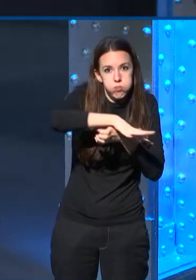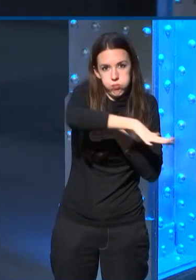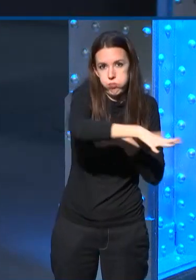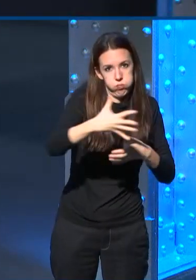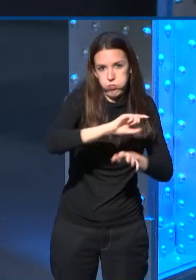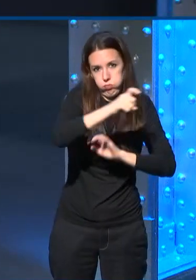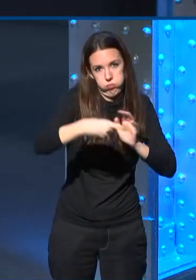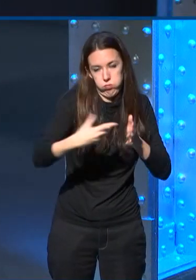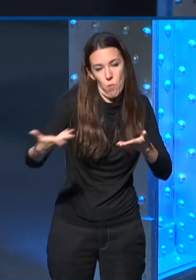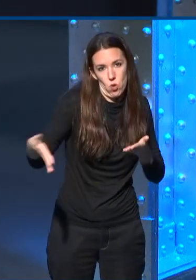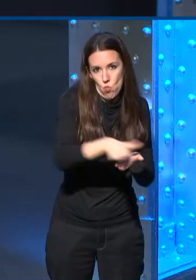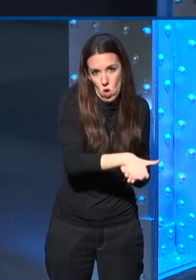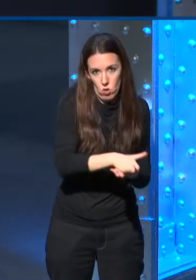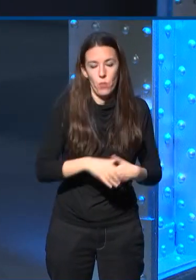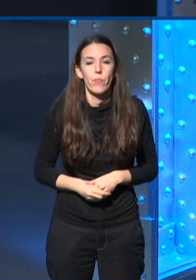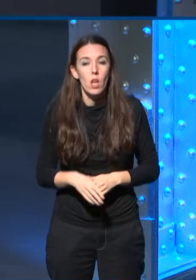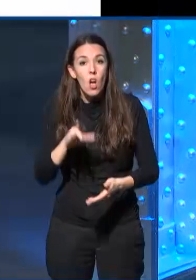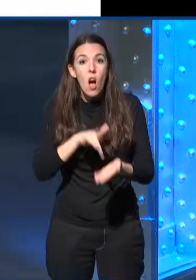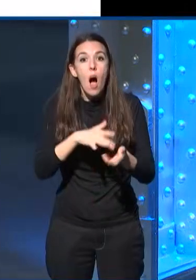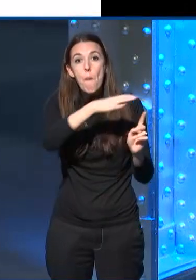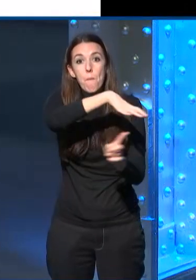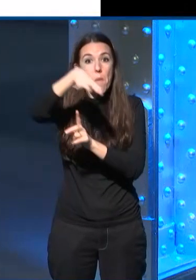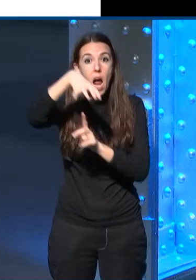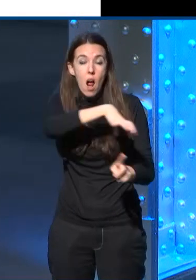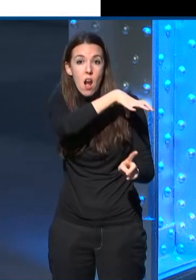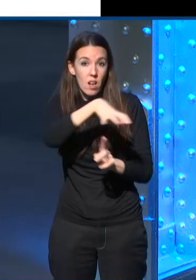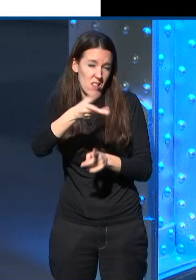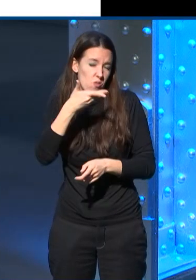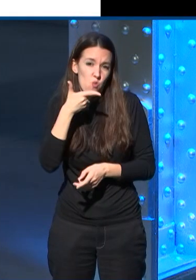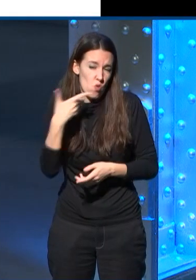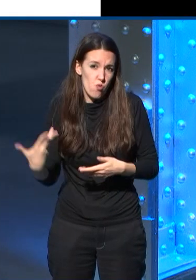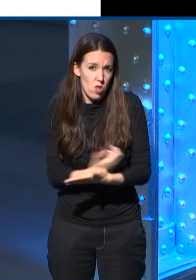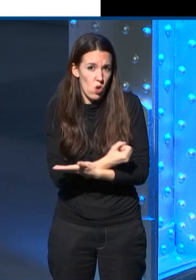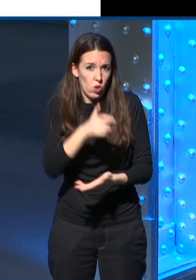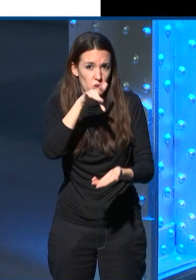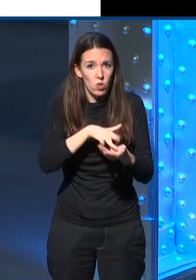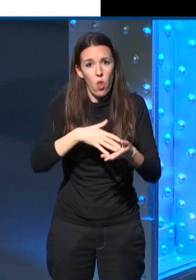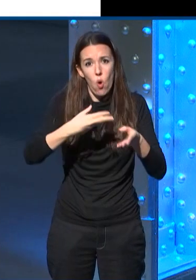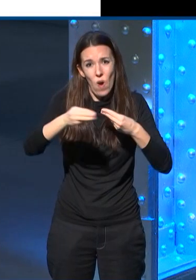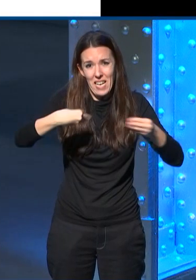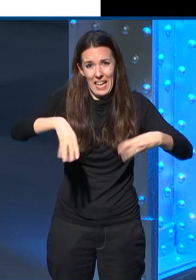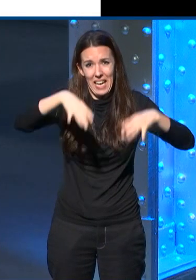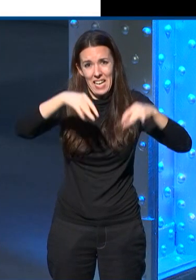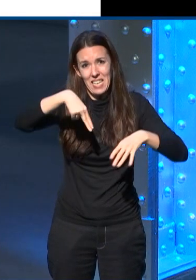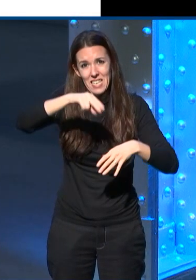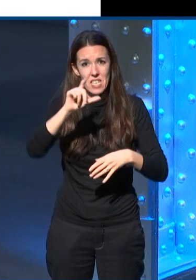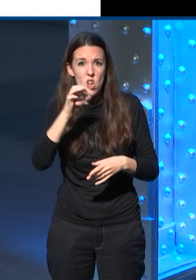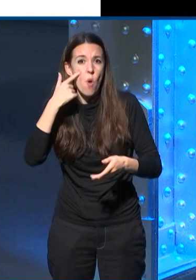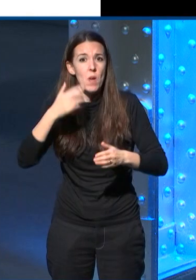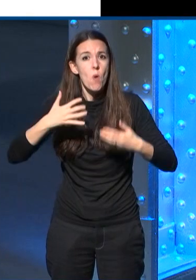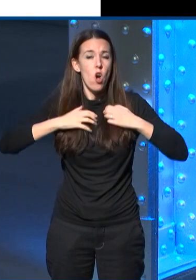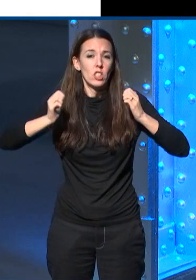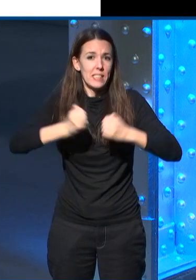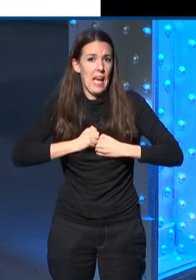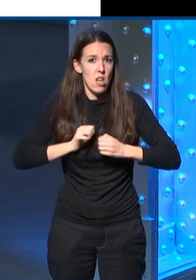Paracaídas. El paracaídas es clave. Los materiales que se usan en los paracaídas ahora ya hoy en día son conocidos por todos. Nylon, Kevlar, un material que se usa, por ejemplo, en chalecos antibalas. El